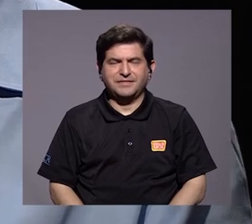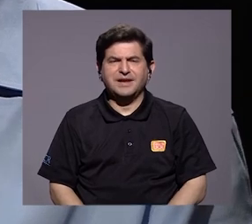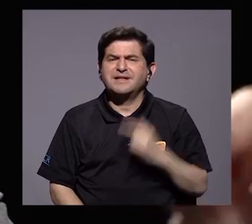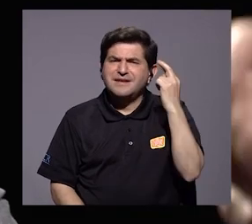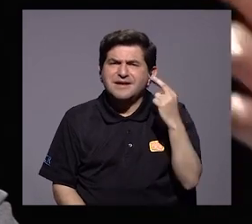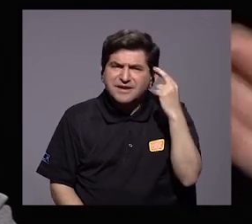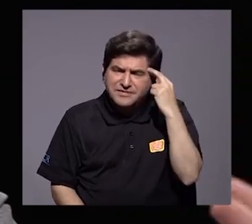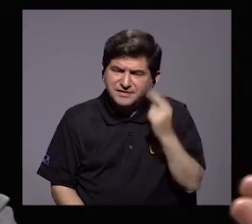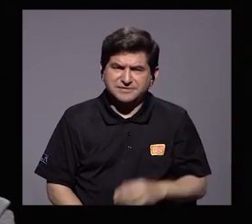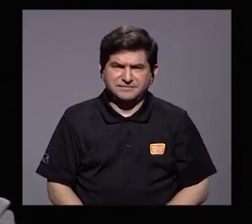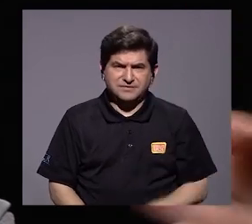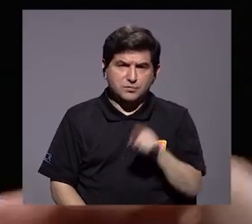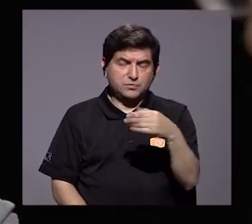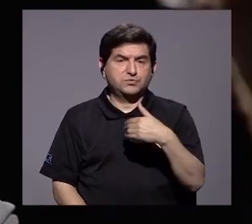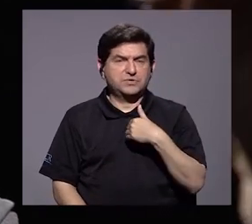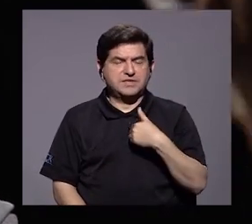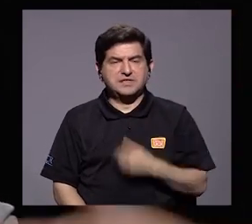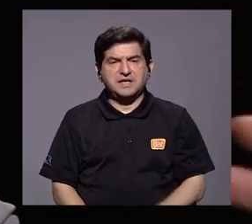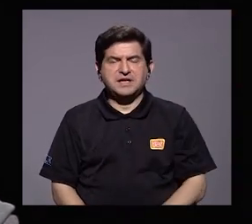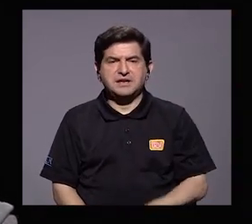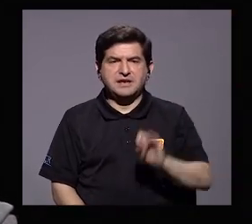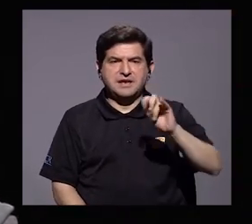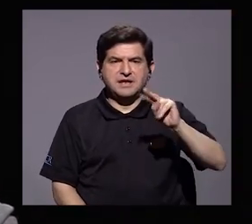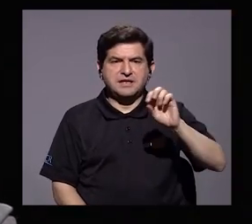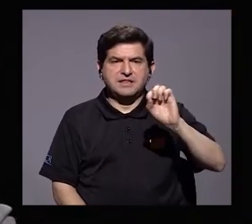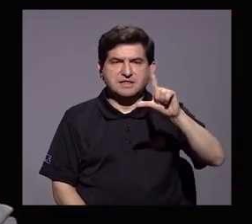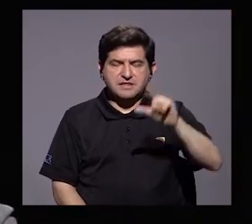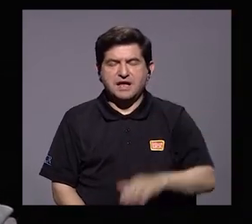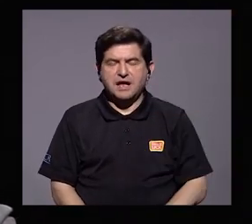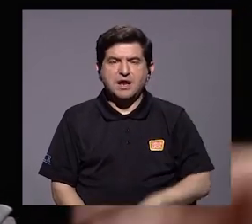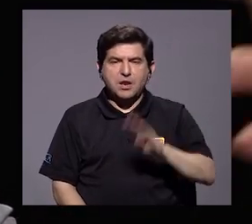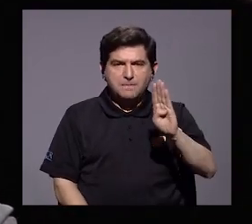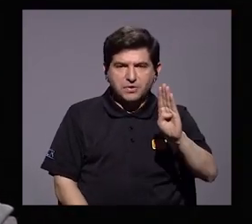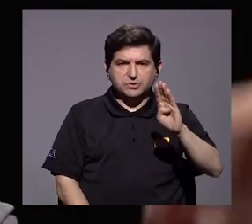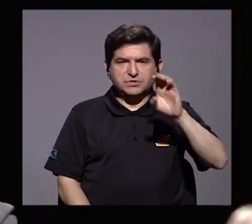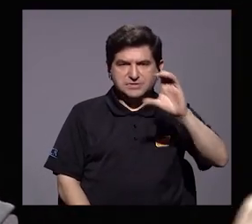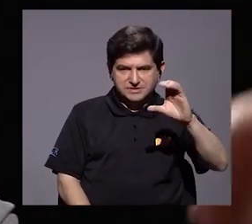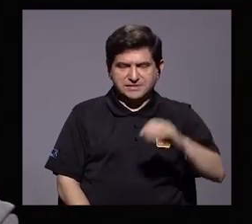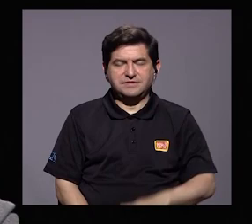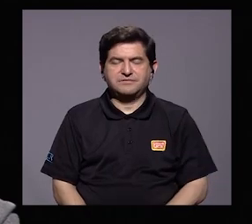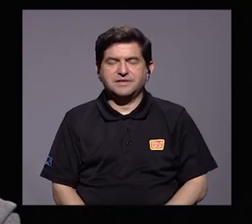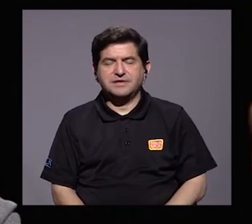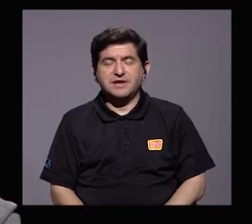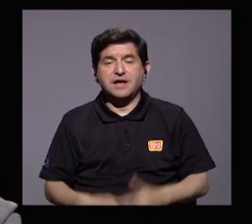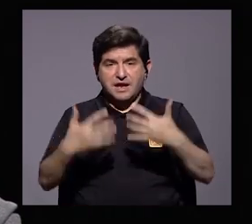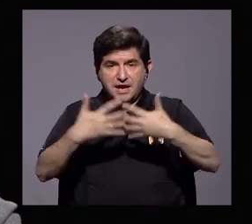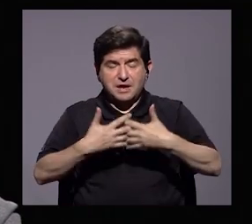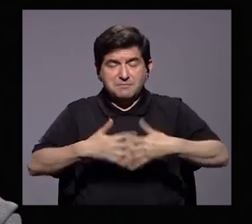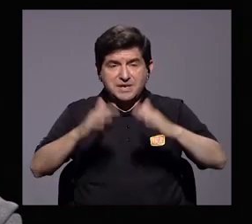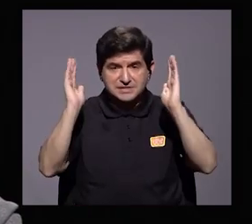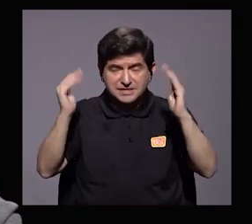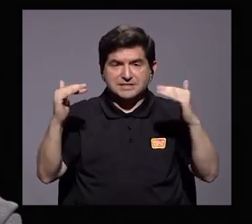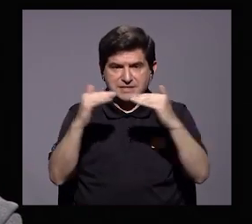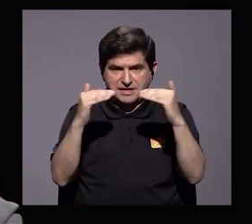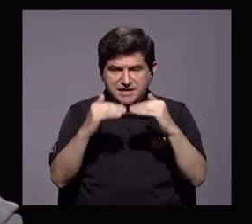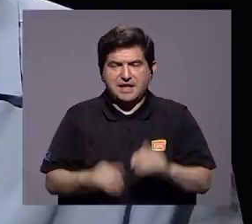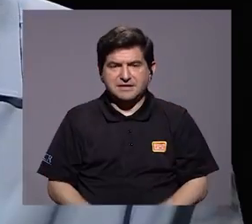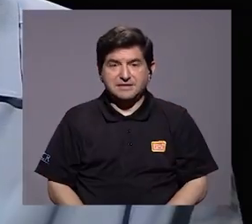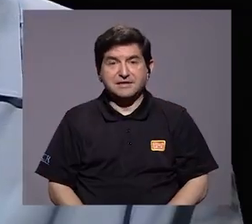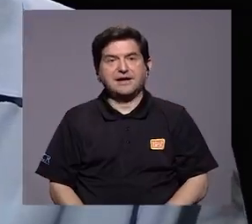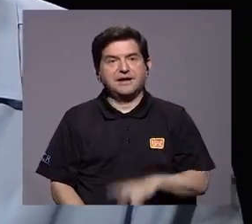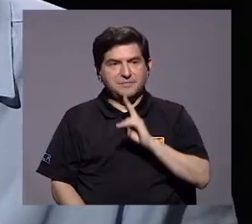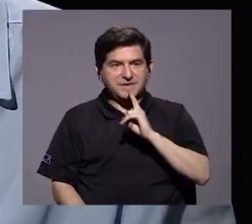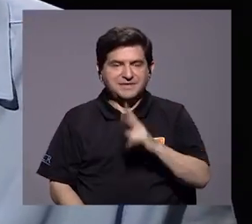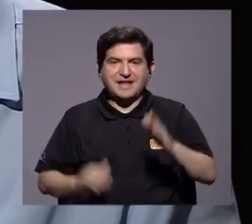electores porque de boston es un intel un boston scientific a empresas de altísimo nivel que son una